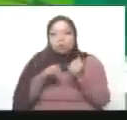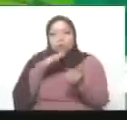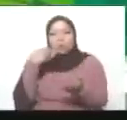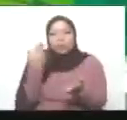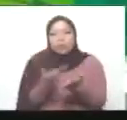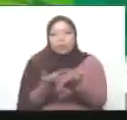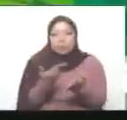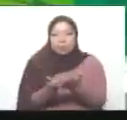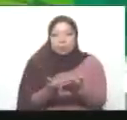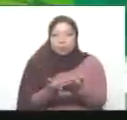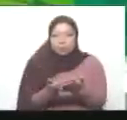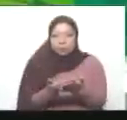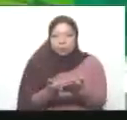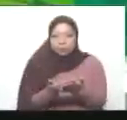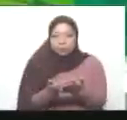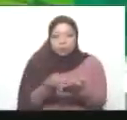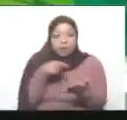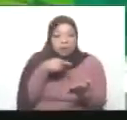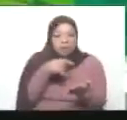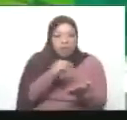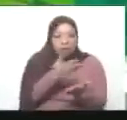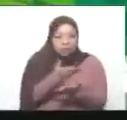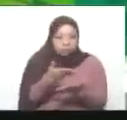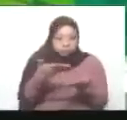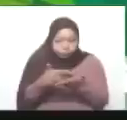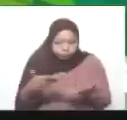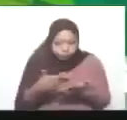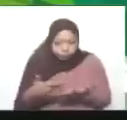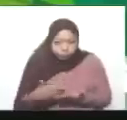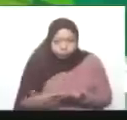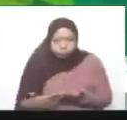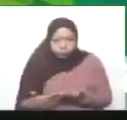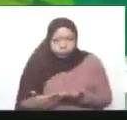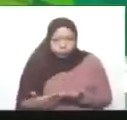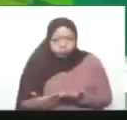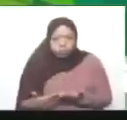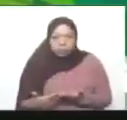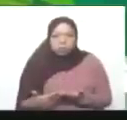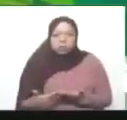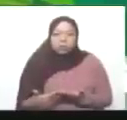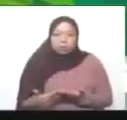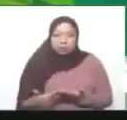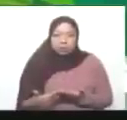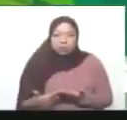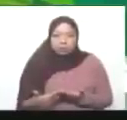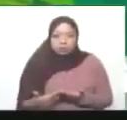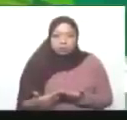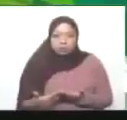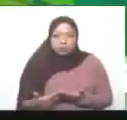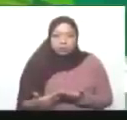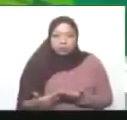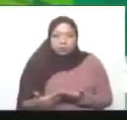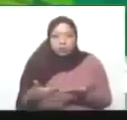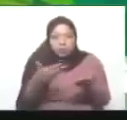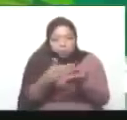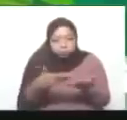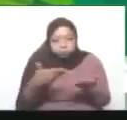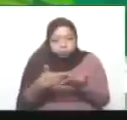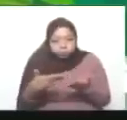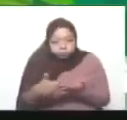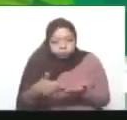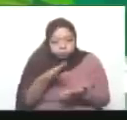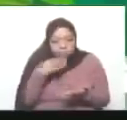testamento y en el testamento tenemos que darlo a conocer en el testamento